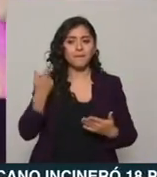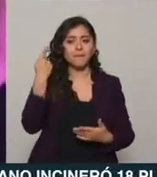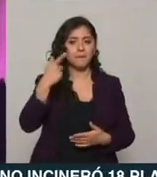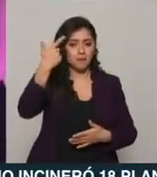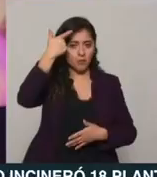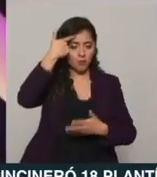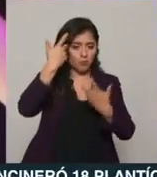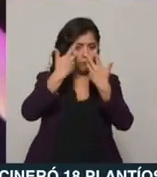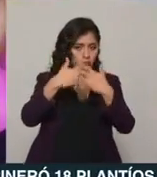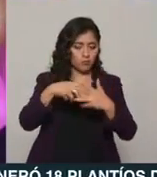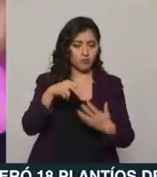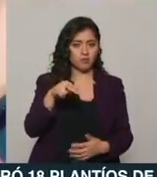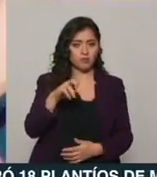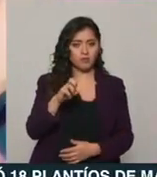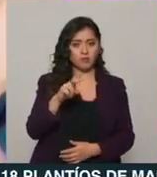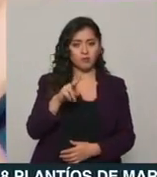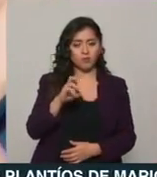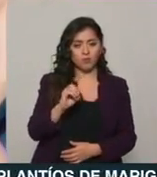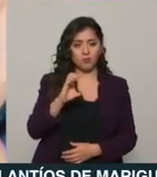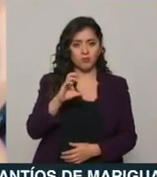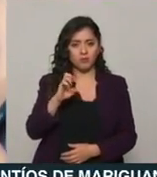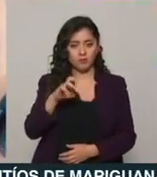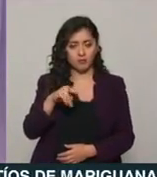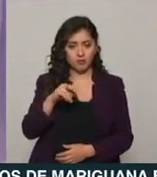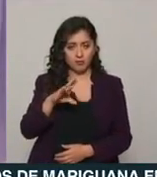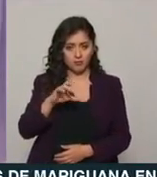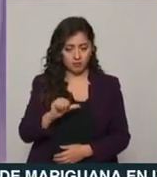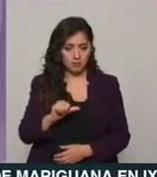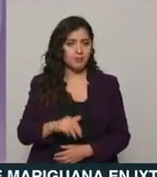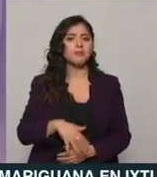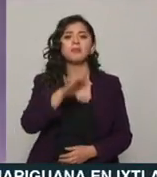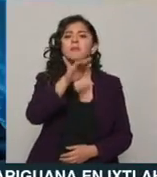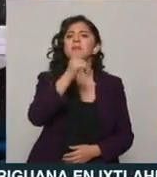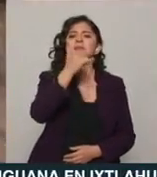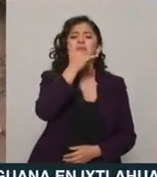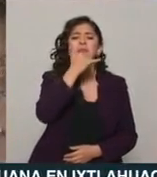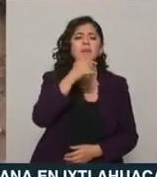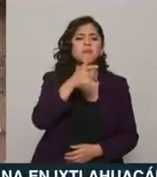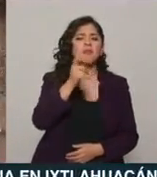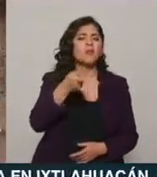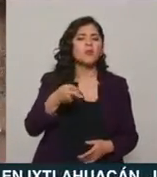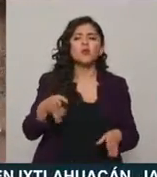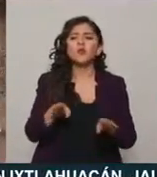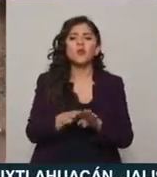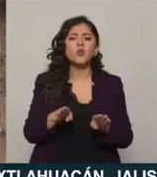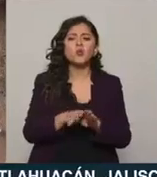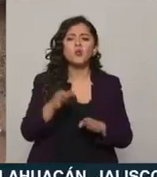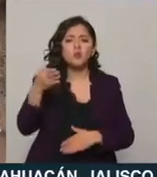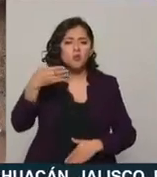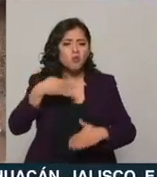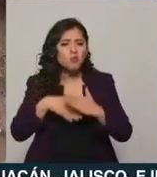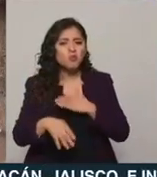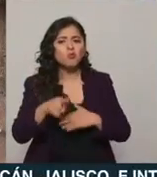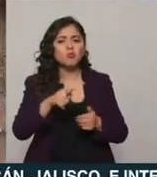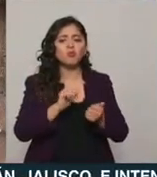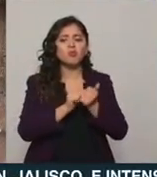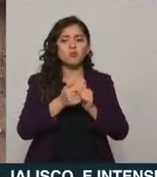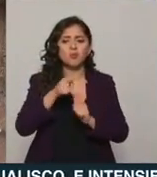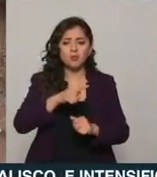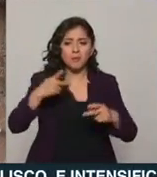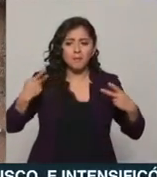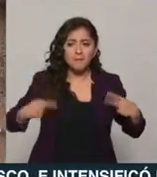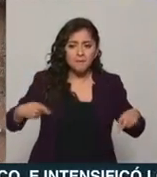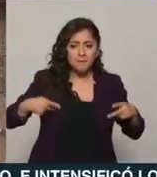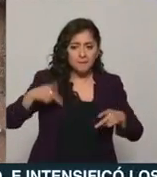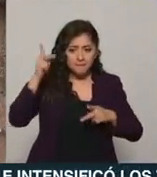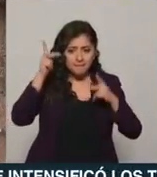neurociencia. Oye, Ari, platícanos, ¿cómo podemos adquirir nuestros boletos? Pues un poco más de cerca, ¿cómo es que vivirán la experiencia estos visitantes?